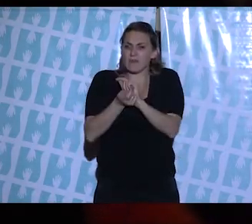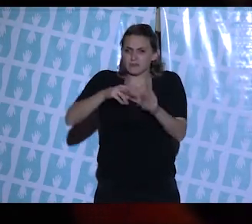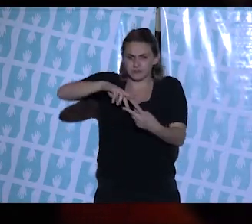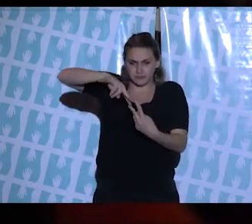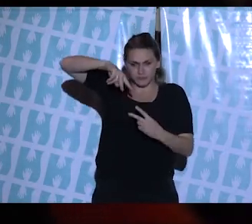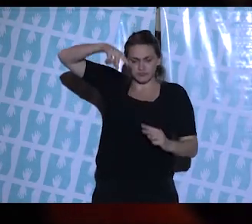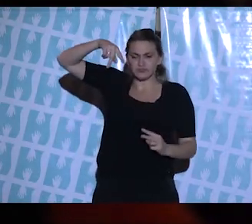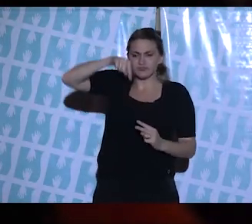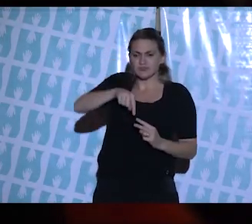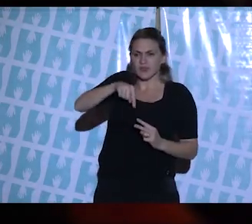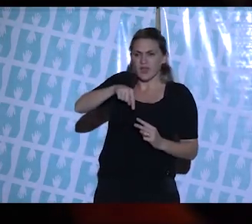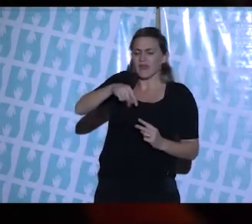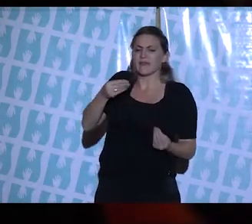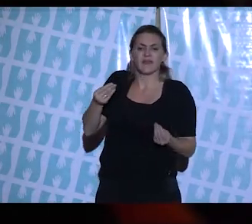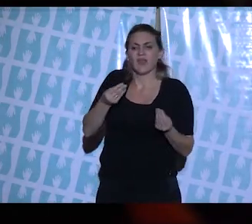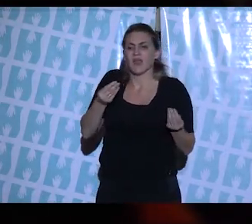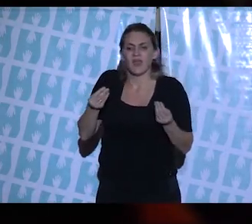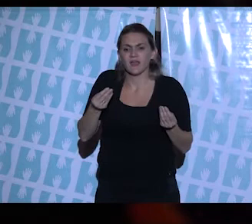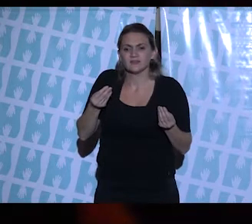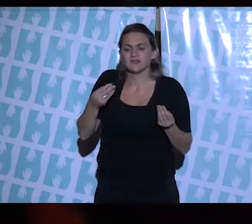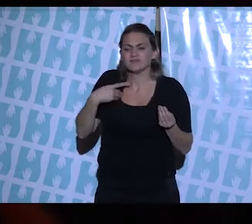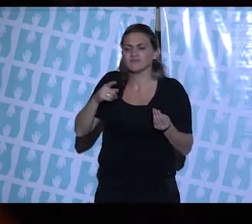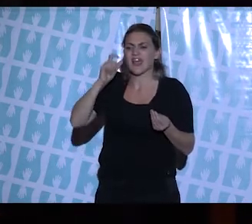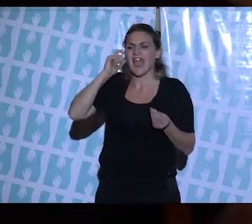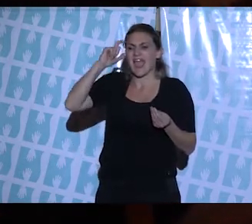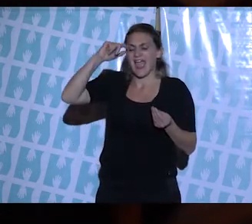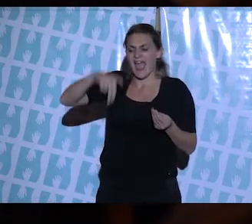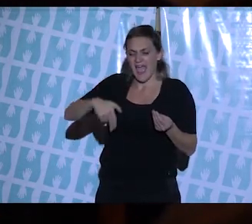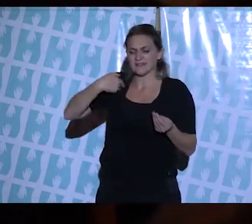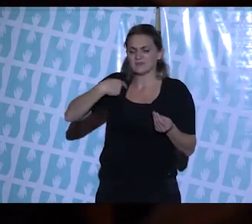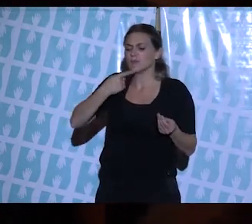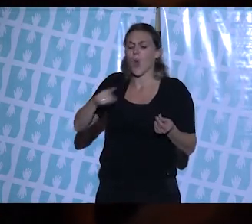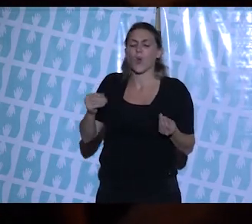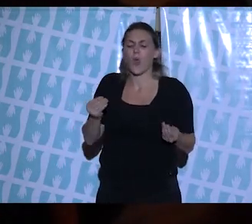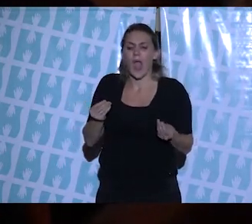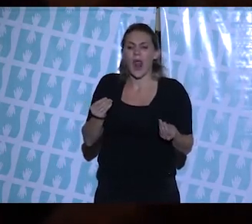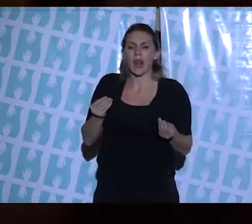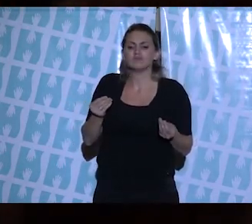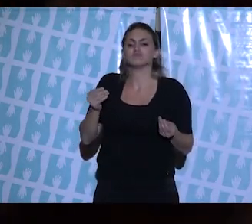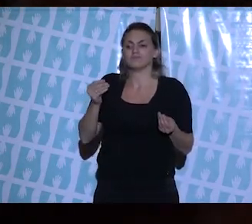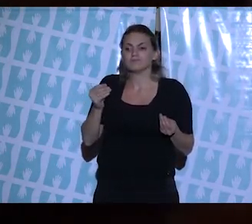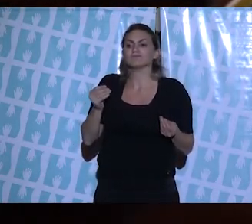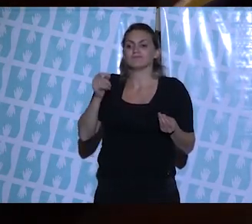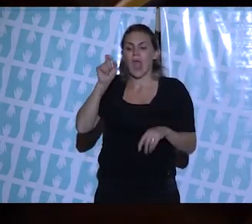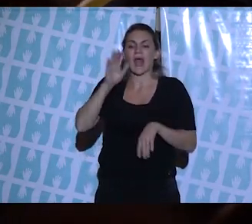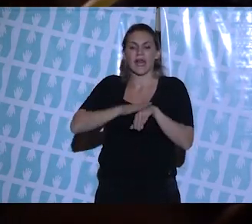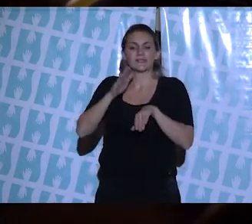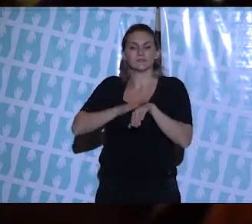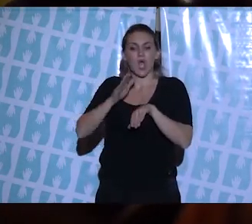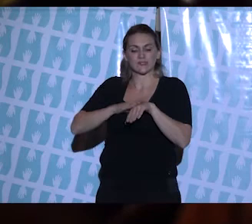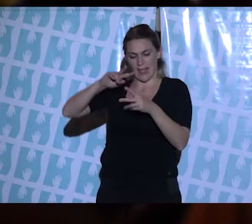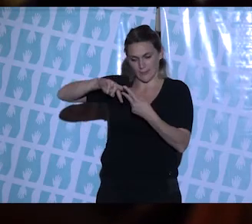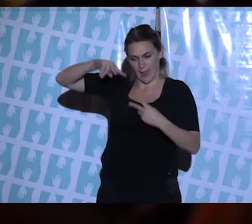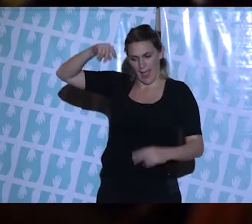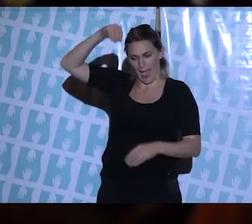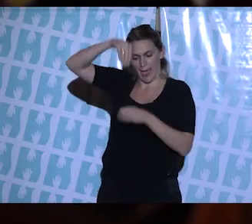genética era la mutación de un gen que ordena la fabricación de una proteína